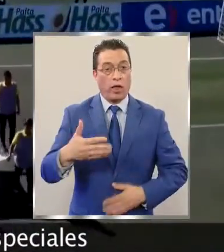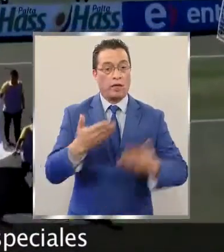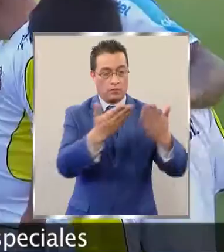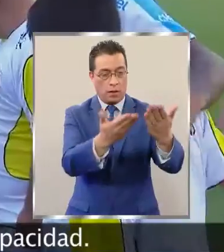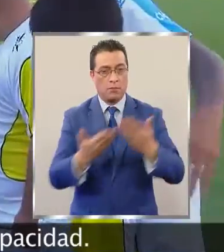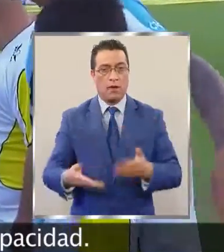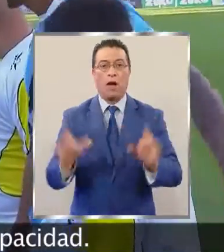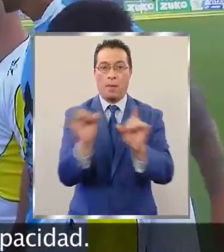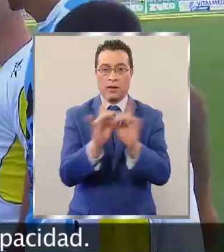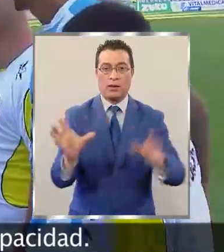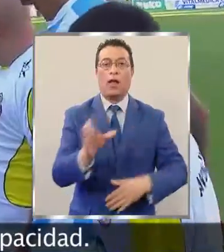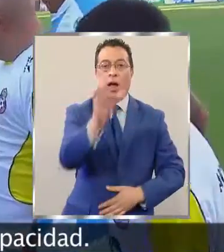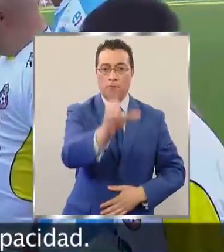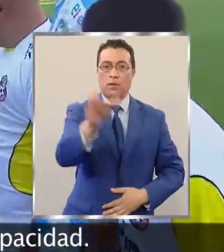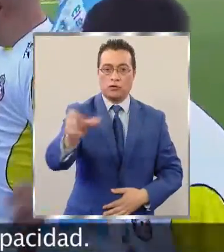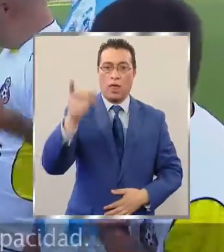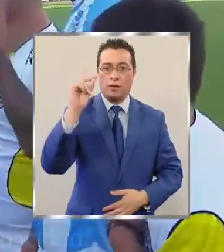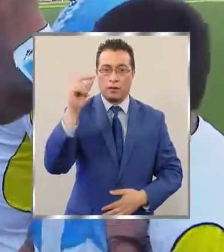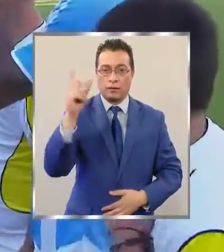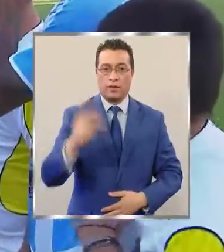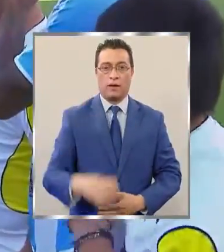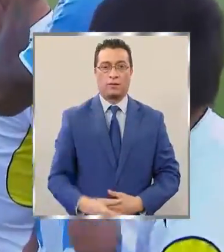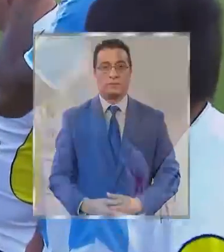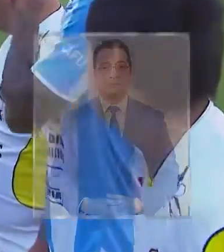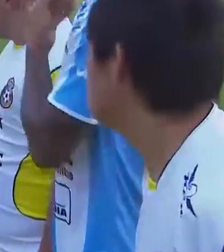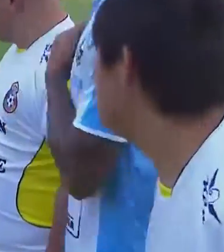especiales a las personas con discapacidad.